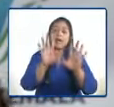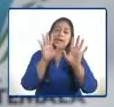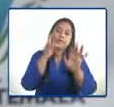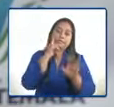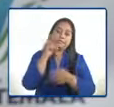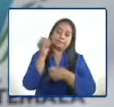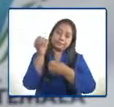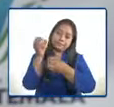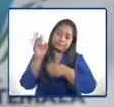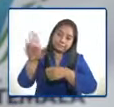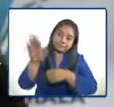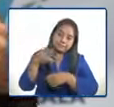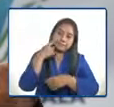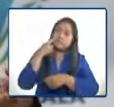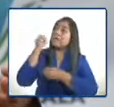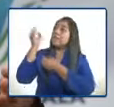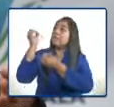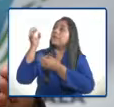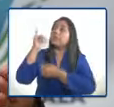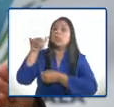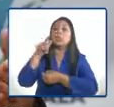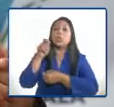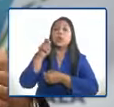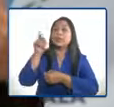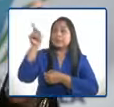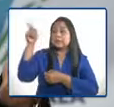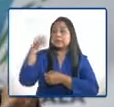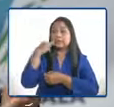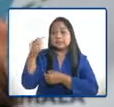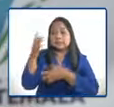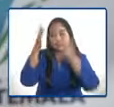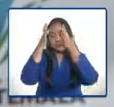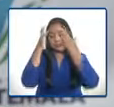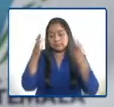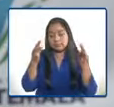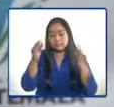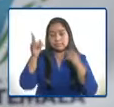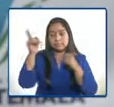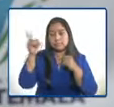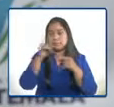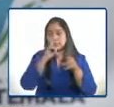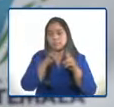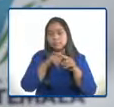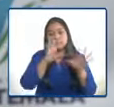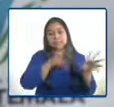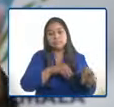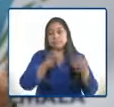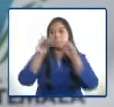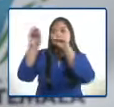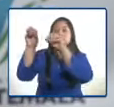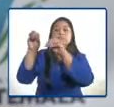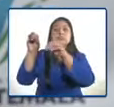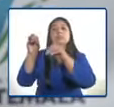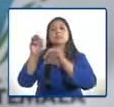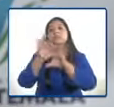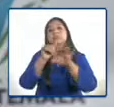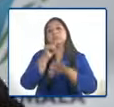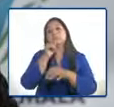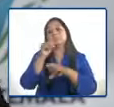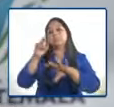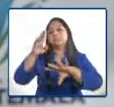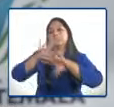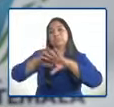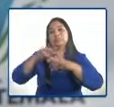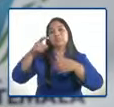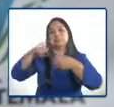informa inmediatamente al juez y el juez pues ya toma la decisión de enviarlo a privación de libertad o a